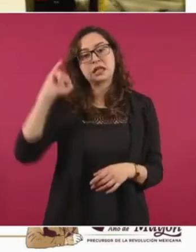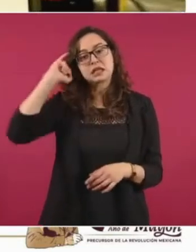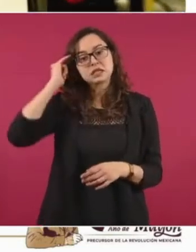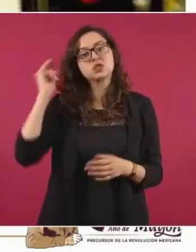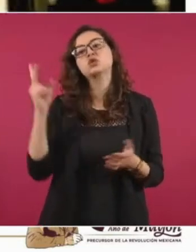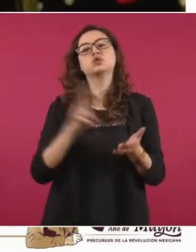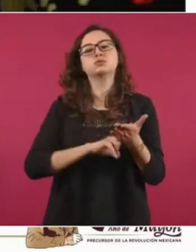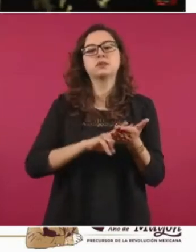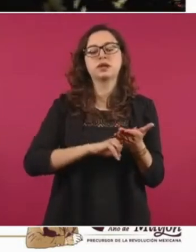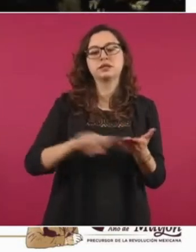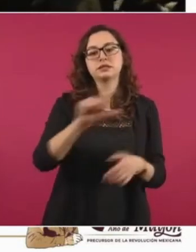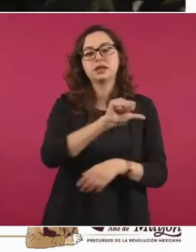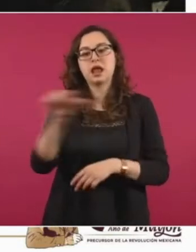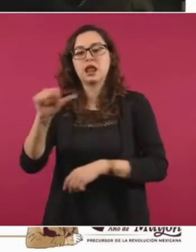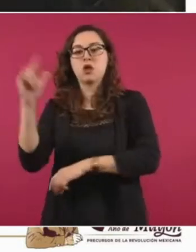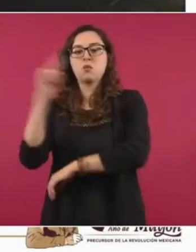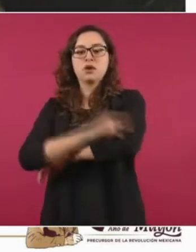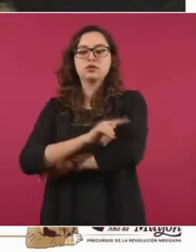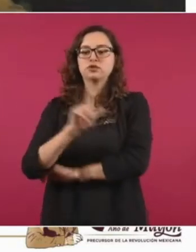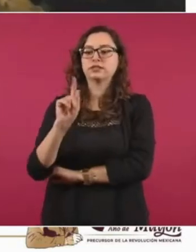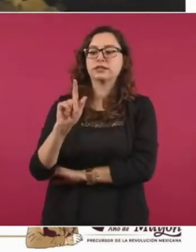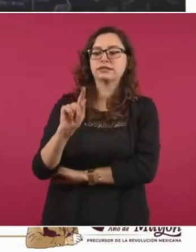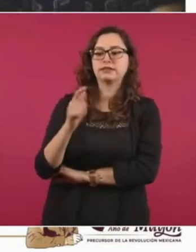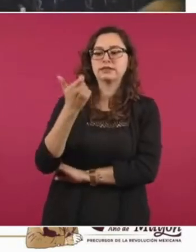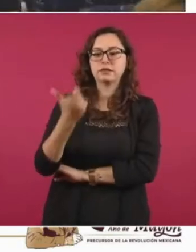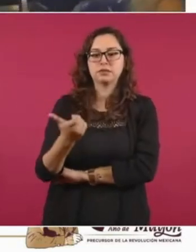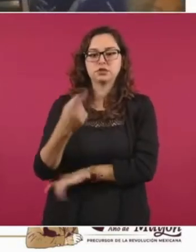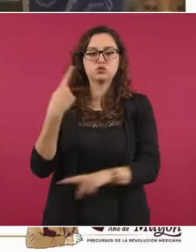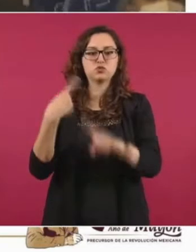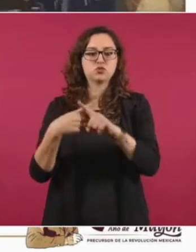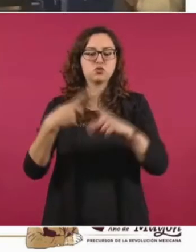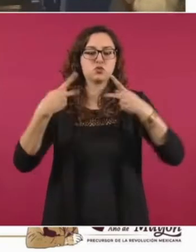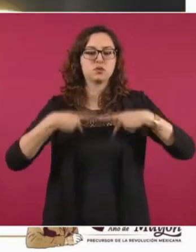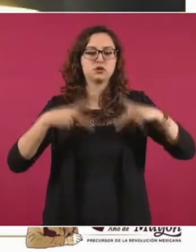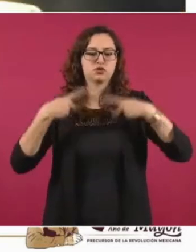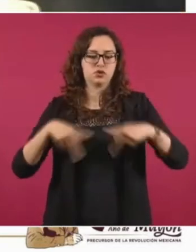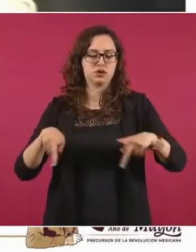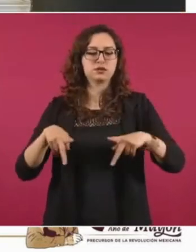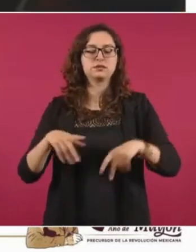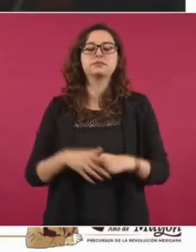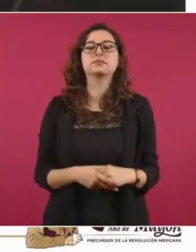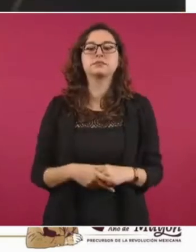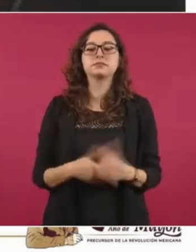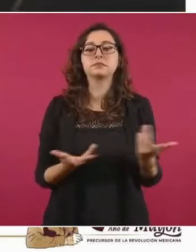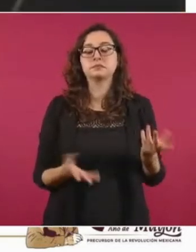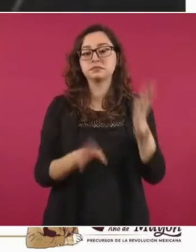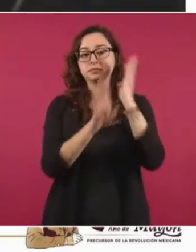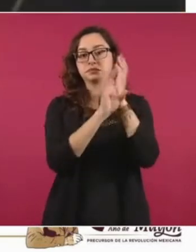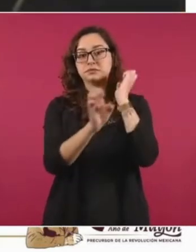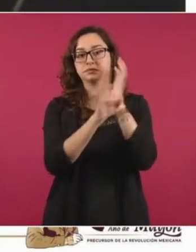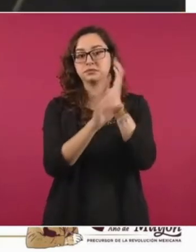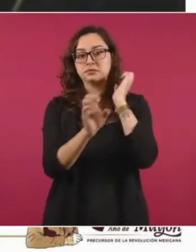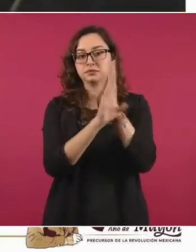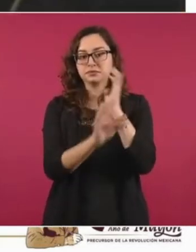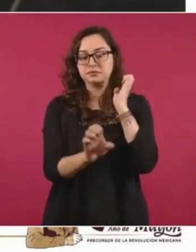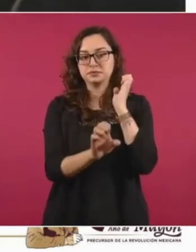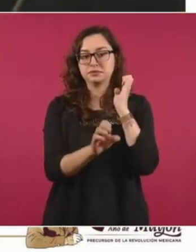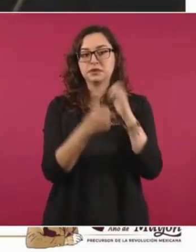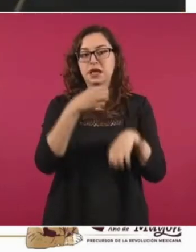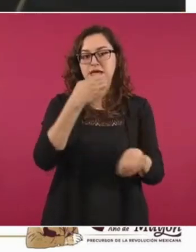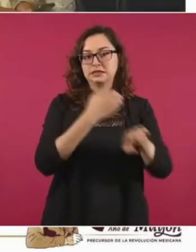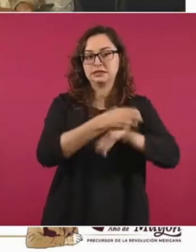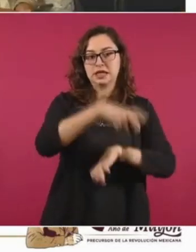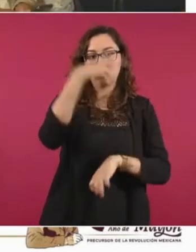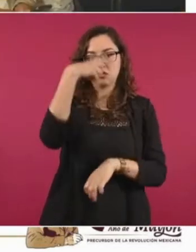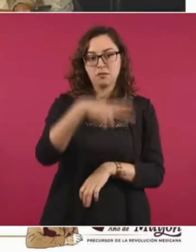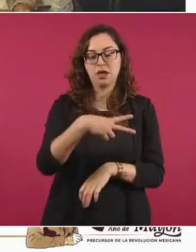al aeropuerto, es de 70 pesos por vehículos terrestres, y el Mexibus, que sale de Ciudad Azteca hacia